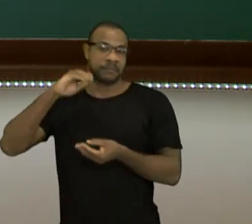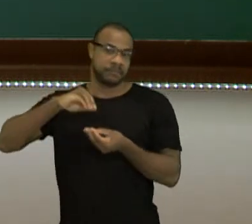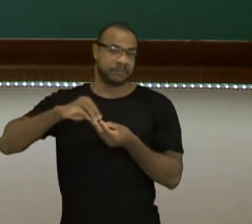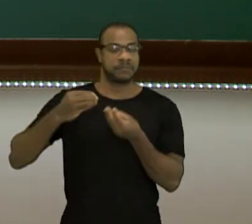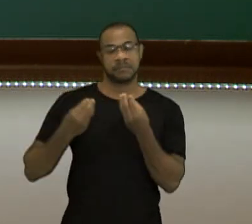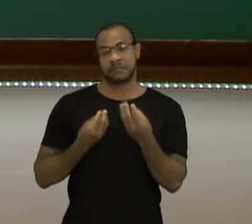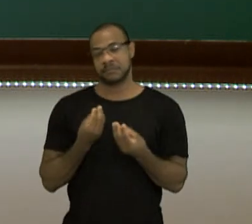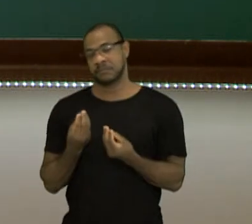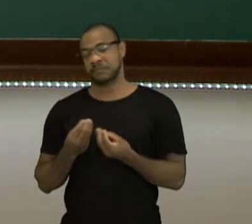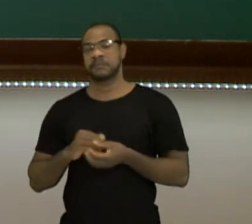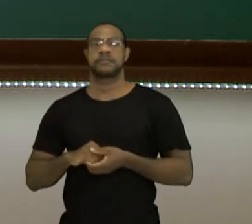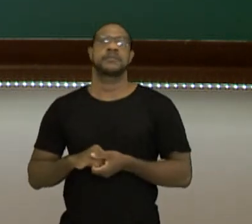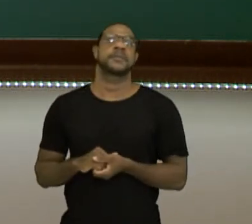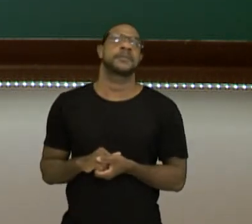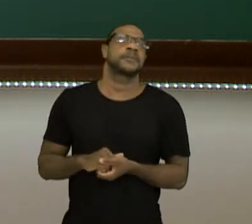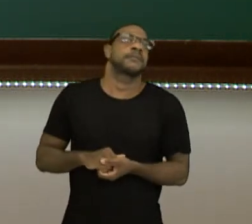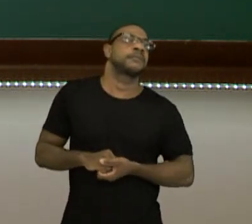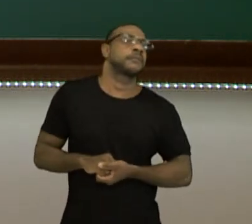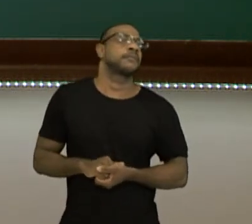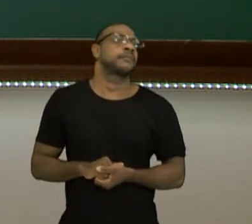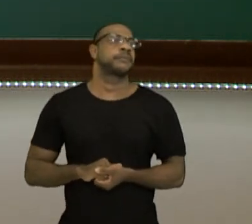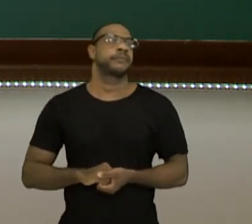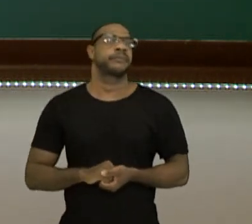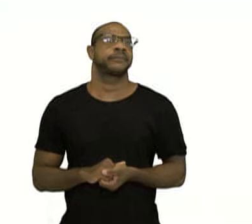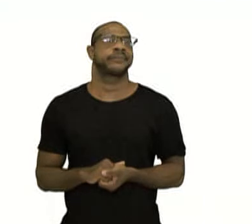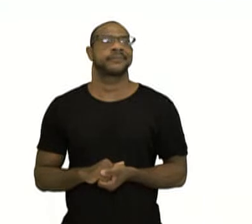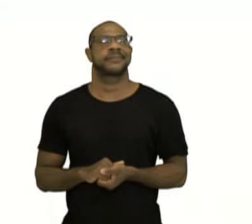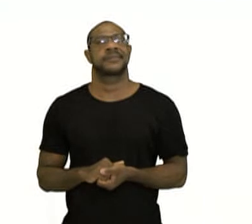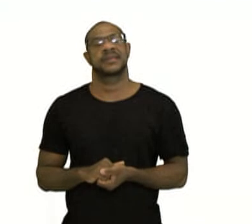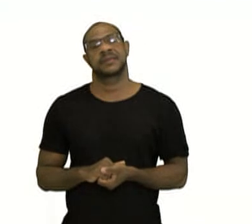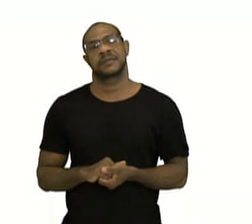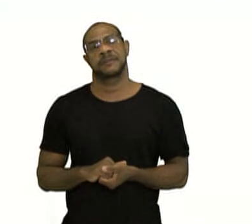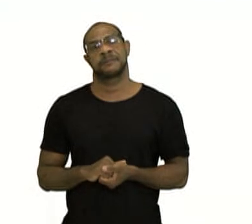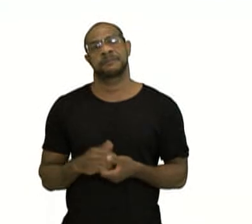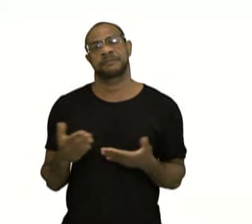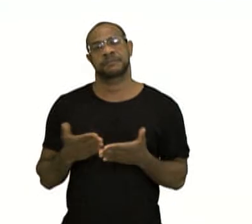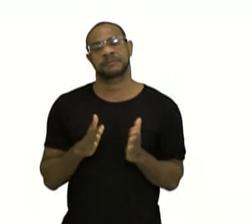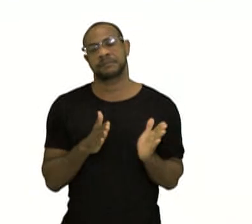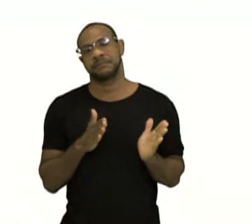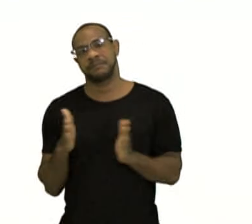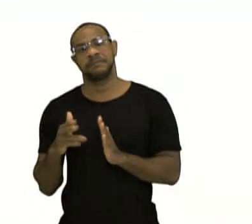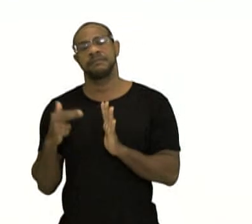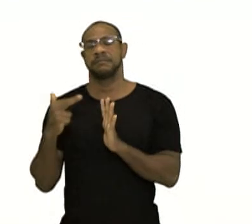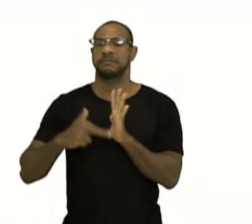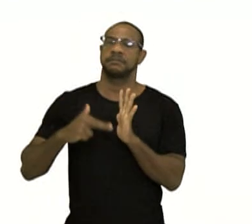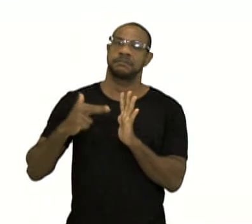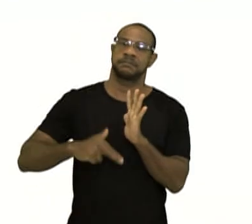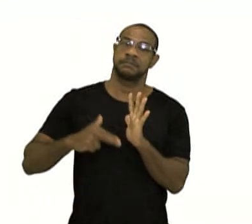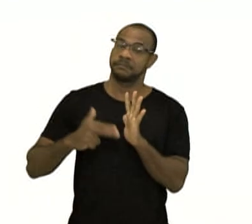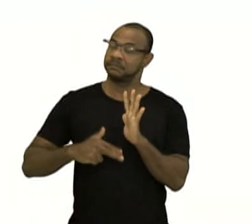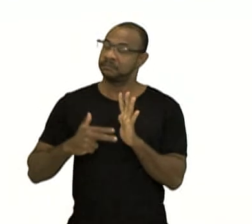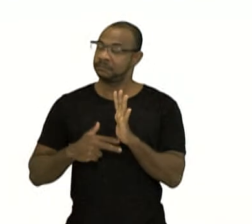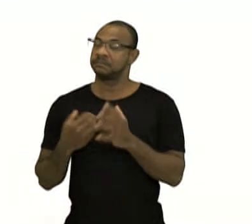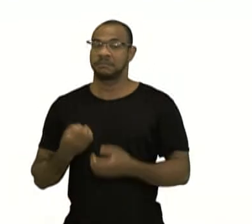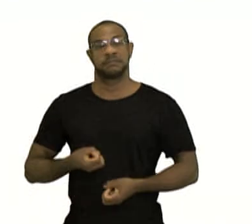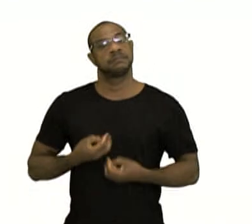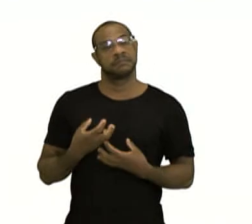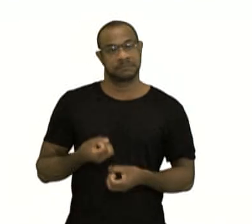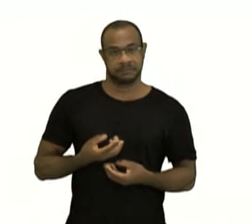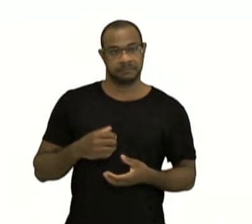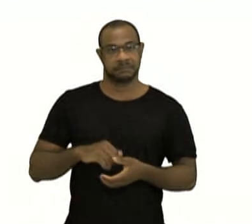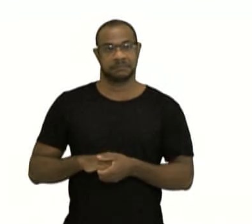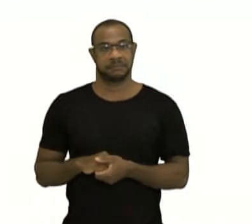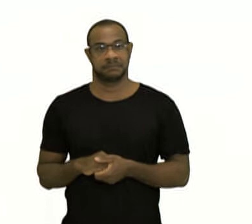Vamos a seguir aqui. Primeiro, para dar sequência a la lectura del poema Instantes, rellena